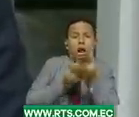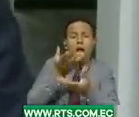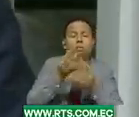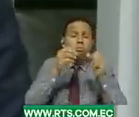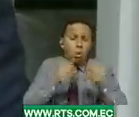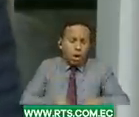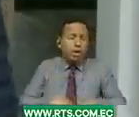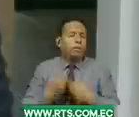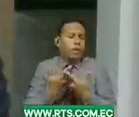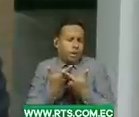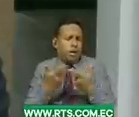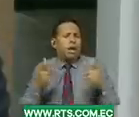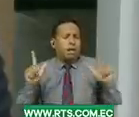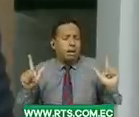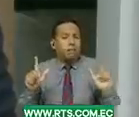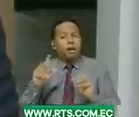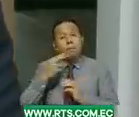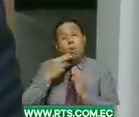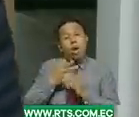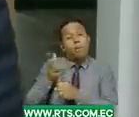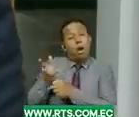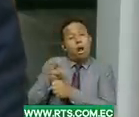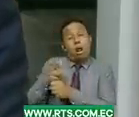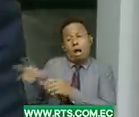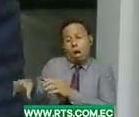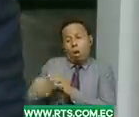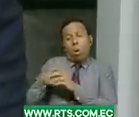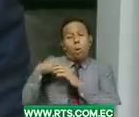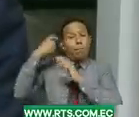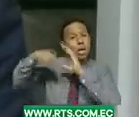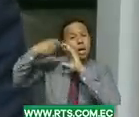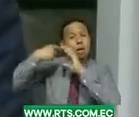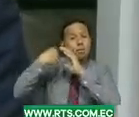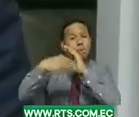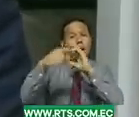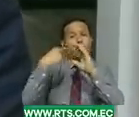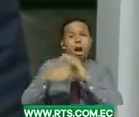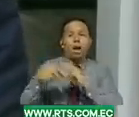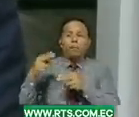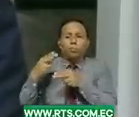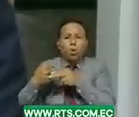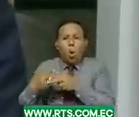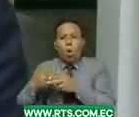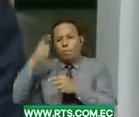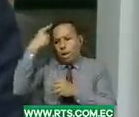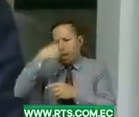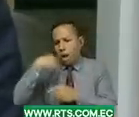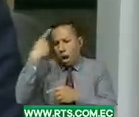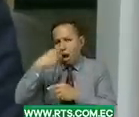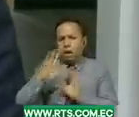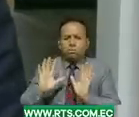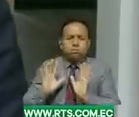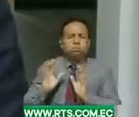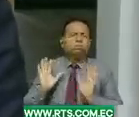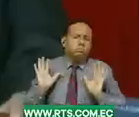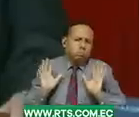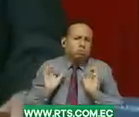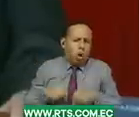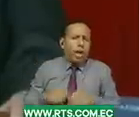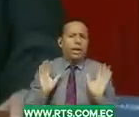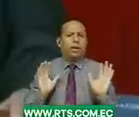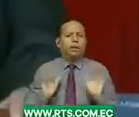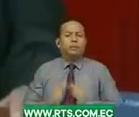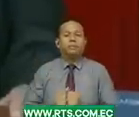sobre la base de las imágenes y las actuaciones, obviamente tapando el nombre, pero se deja la inferencia en ese sentido. La